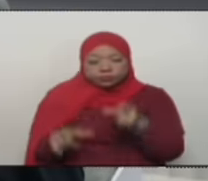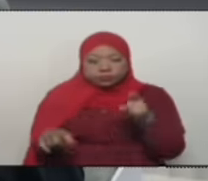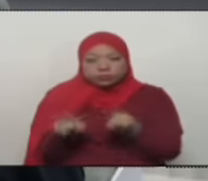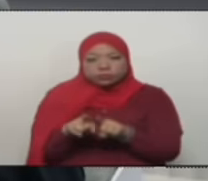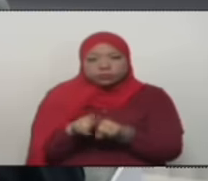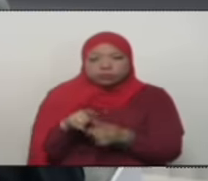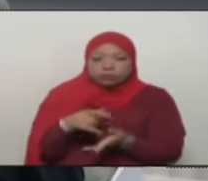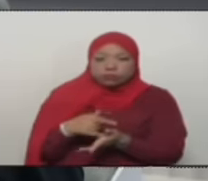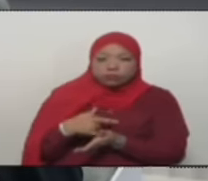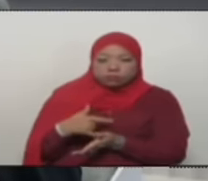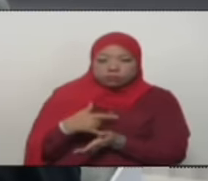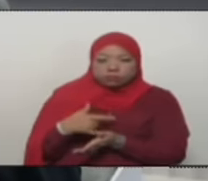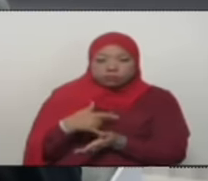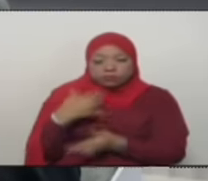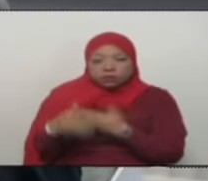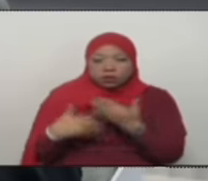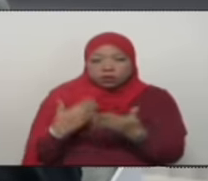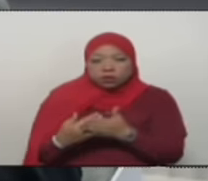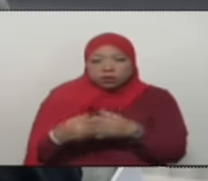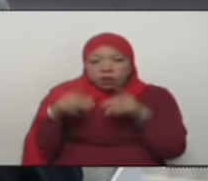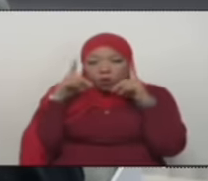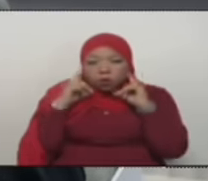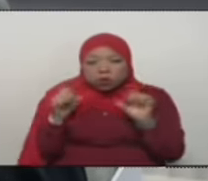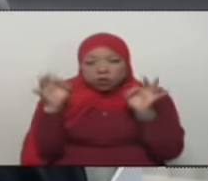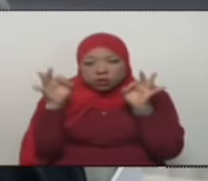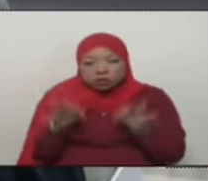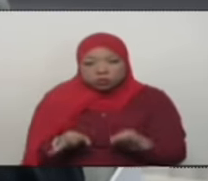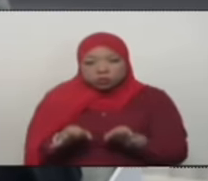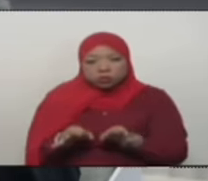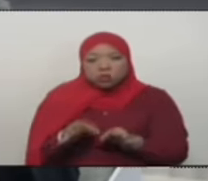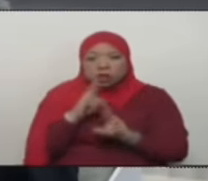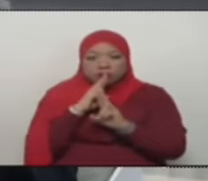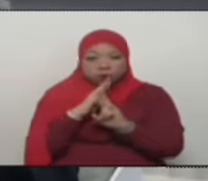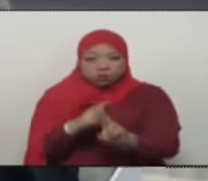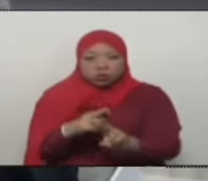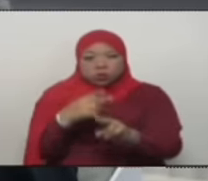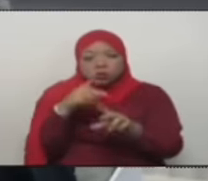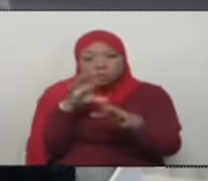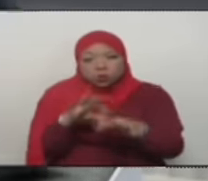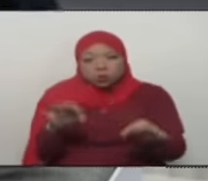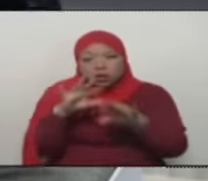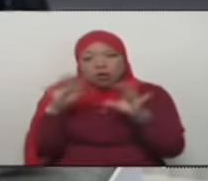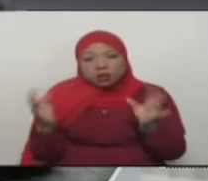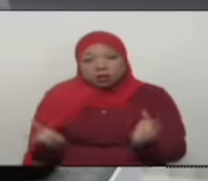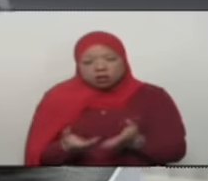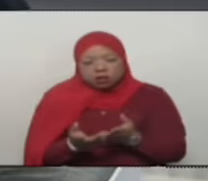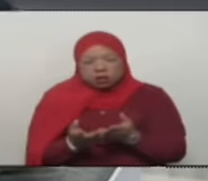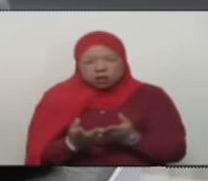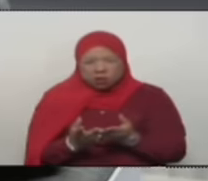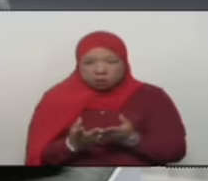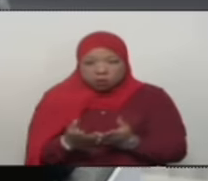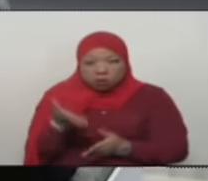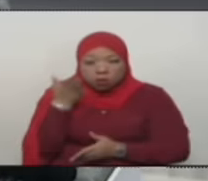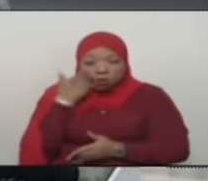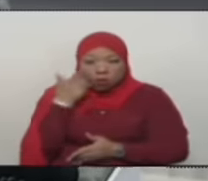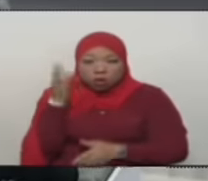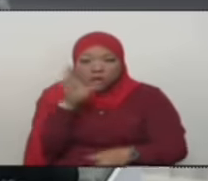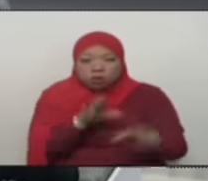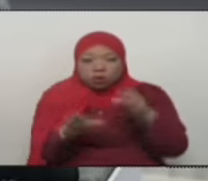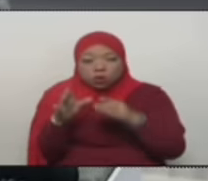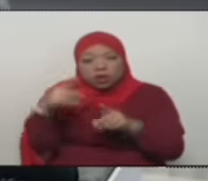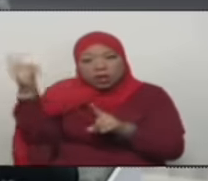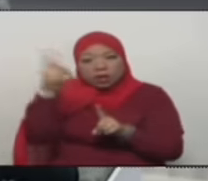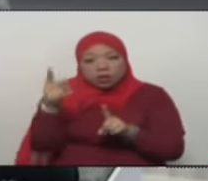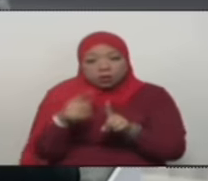débil, académicamente es poco serio, ese resultado lo convirtieron en el mundo en la madre de la ciencia de las